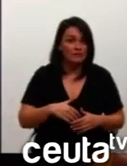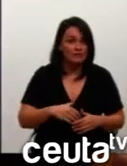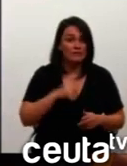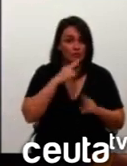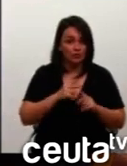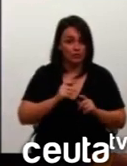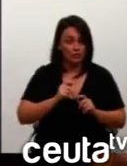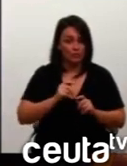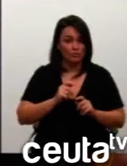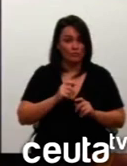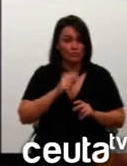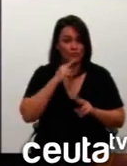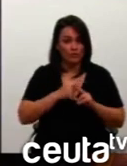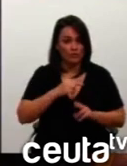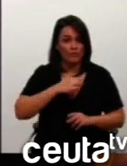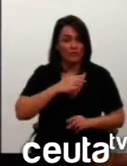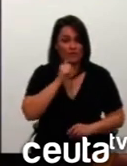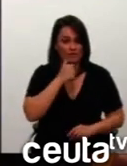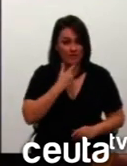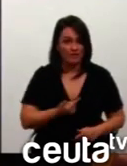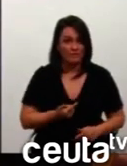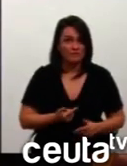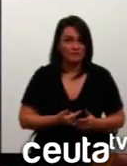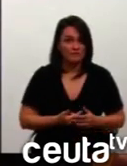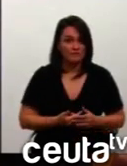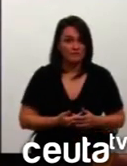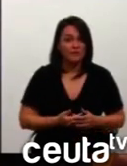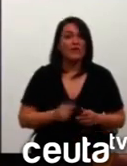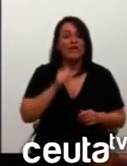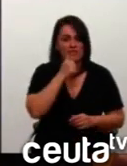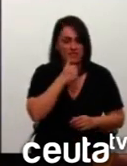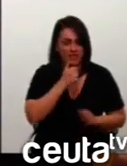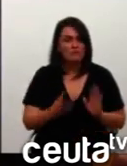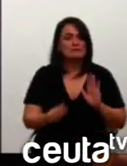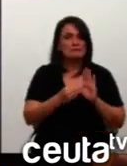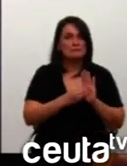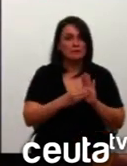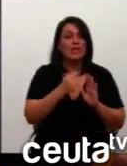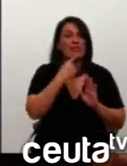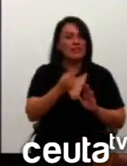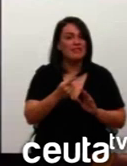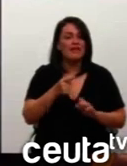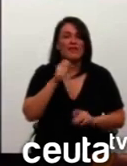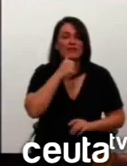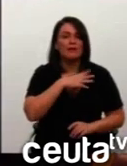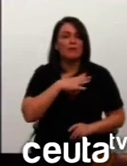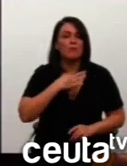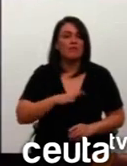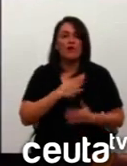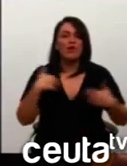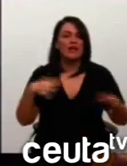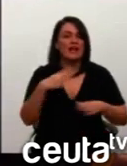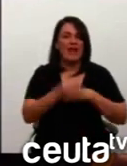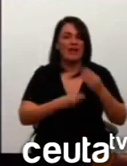Vale. Sí, y la ciudad de Ceuta viene nombrado que puede hacer lo que quiera, cuando quiera y como quiera, mientras que el Partido